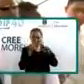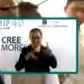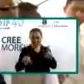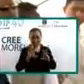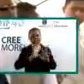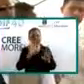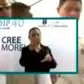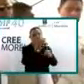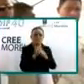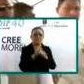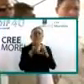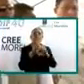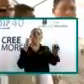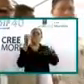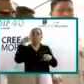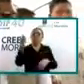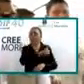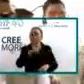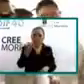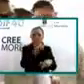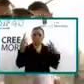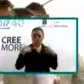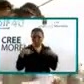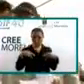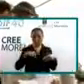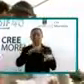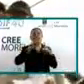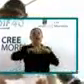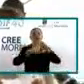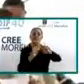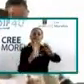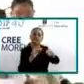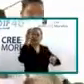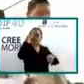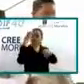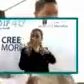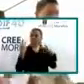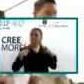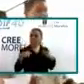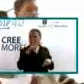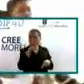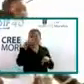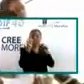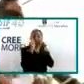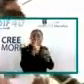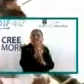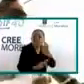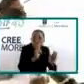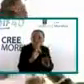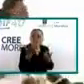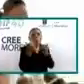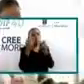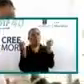personas. Se empezó a capacitar a personal de atención, porque no teníamos personal suficiente